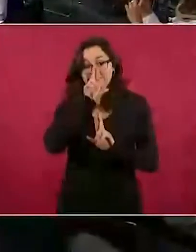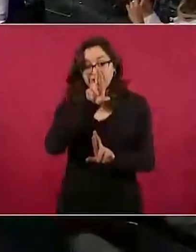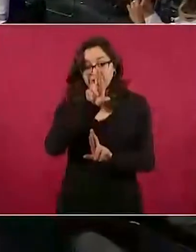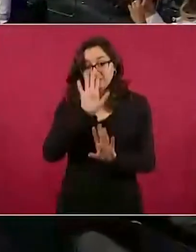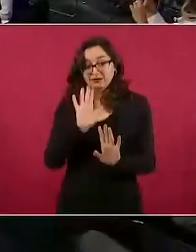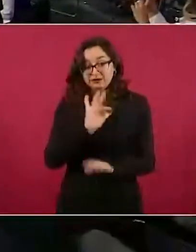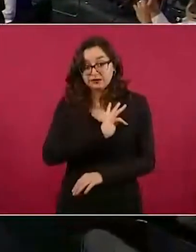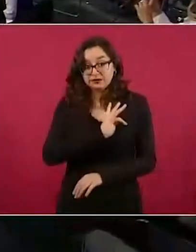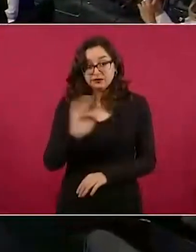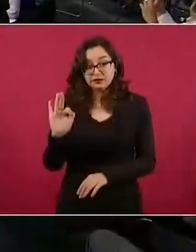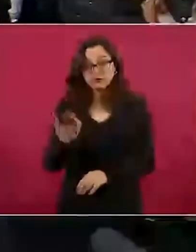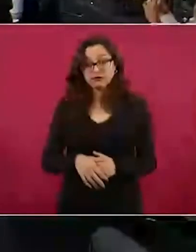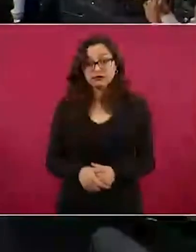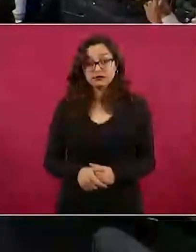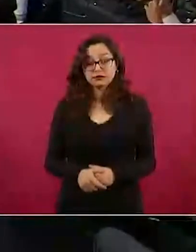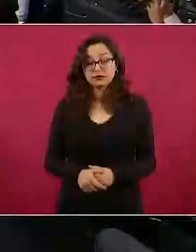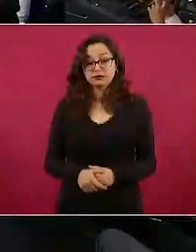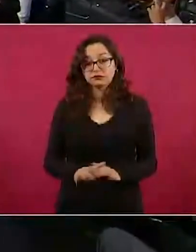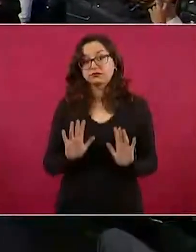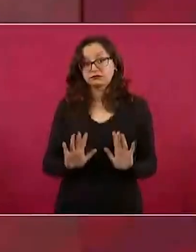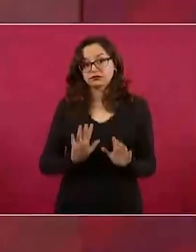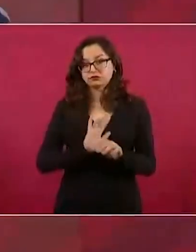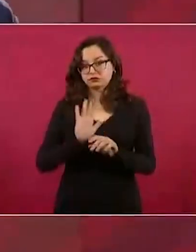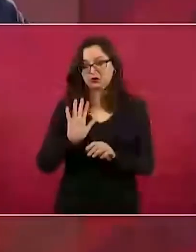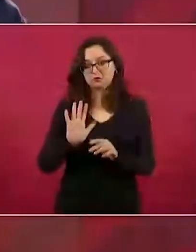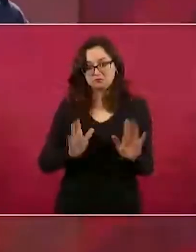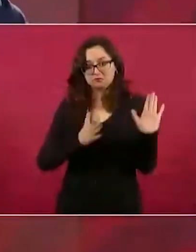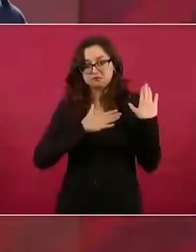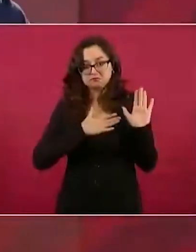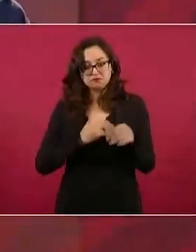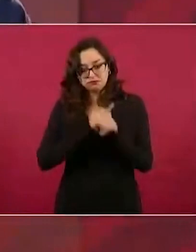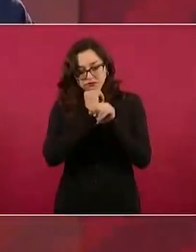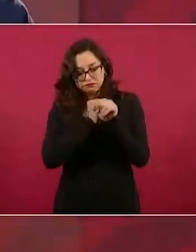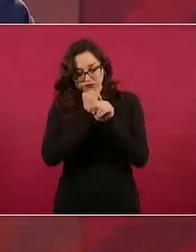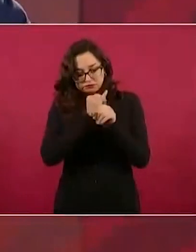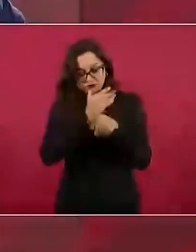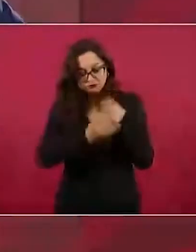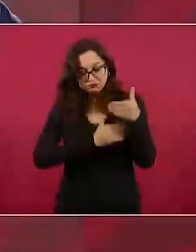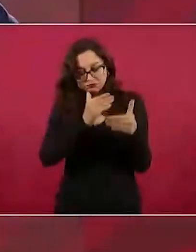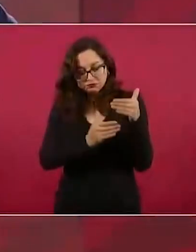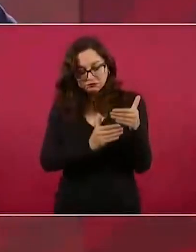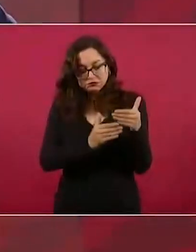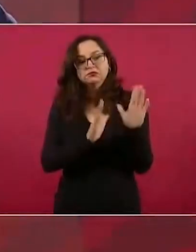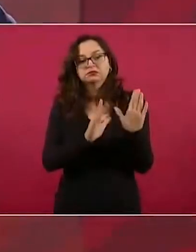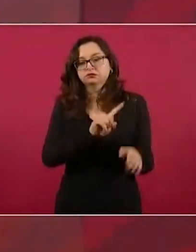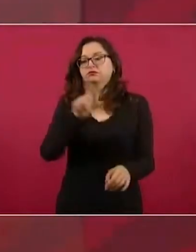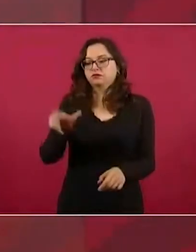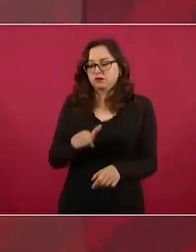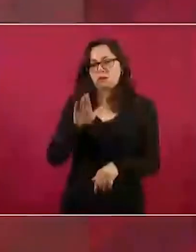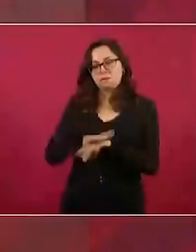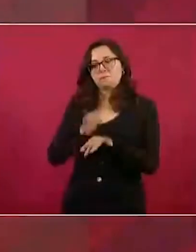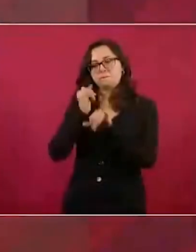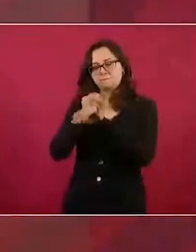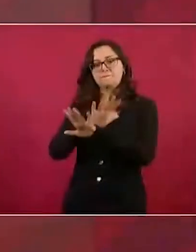Y una vez que tengamos ya más conocimiento, lo informamos. Pero si